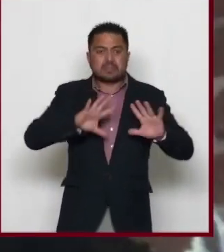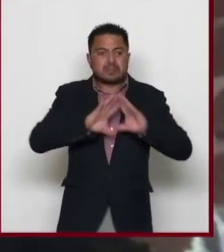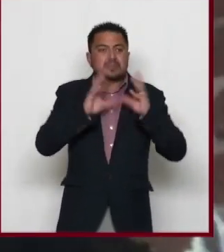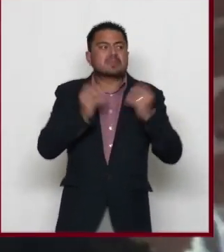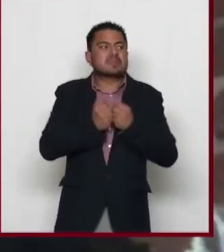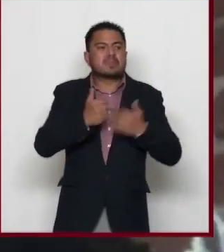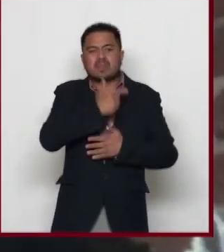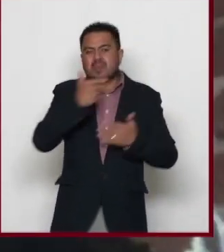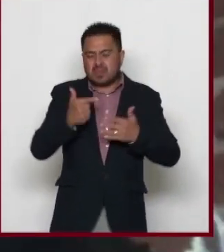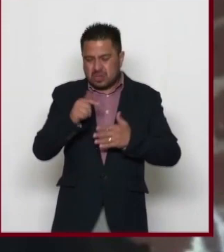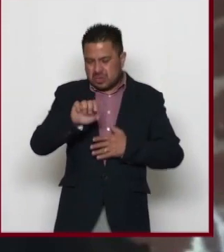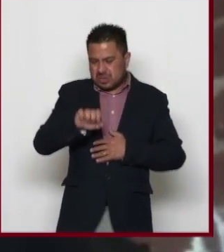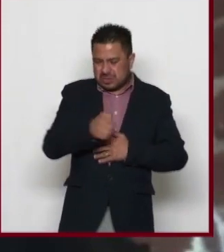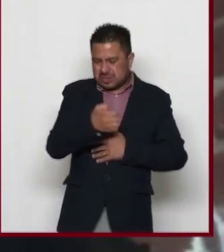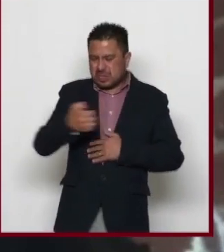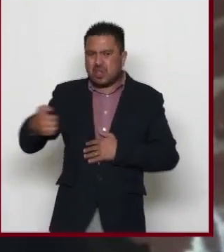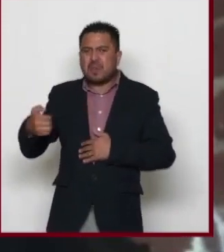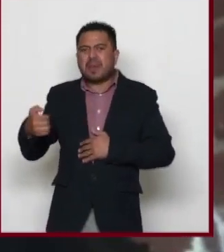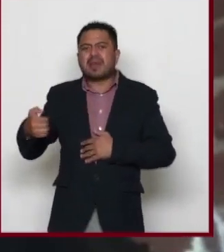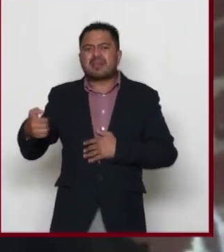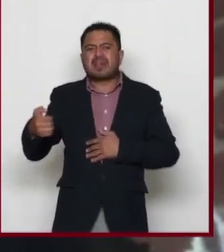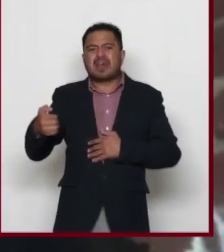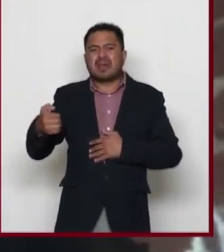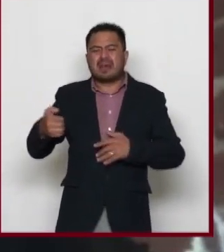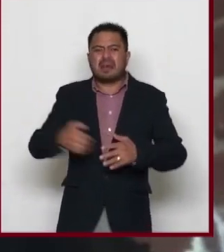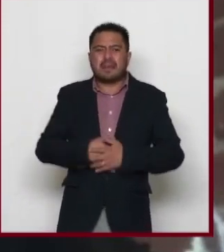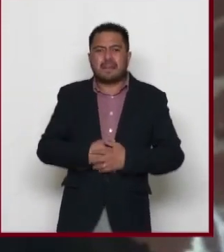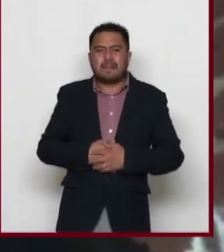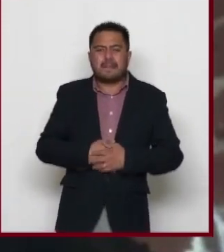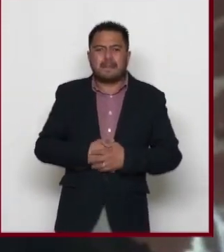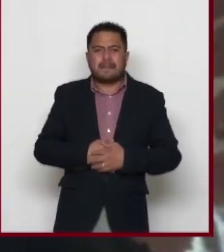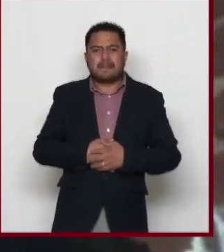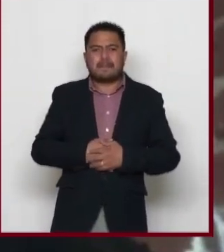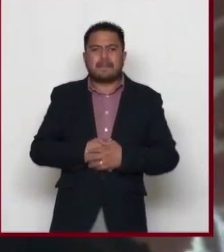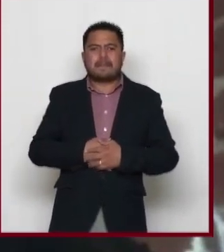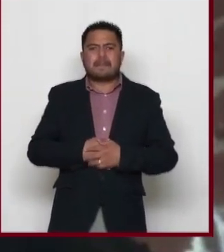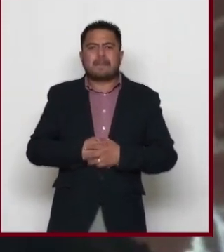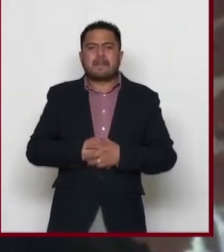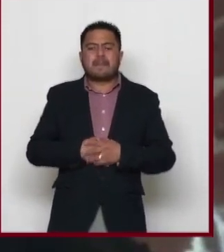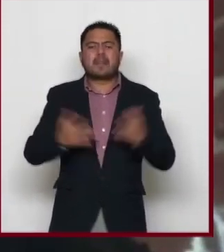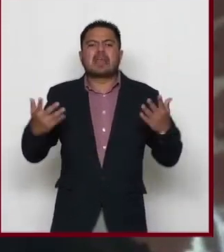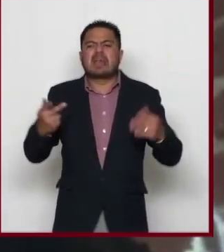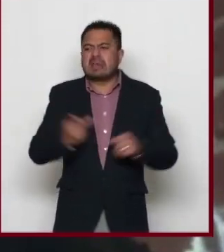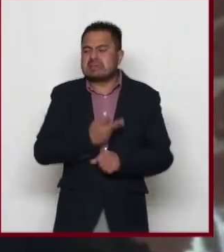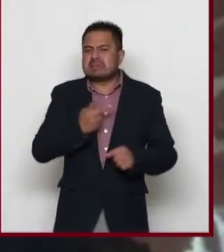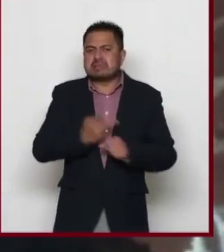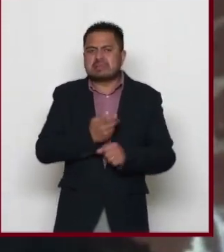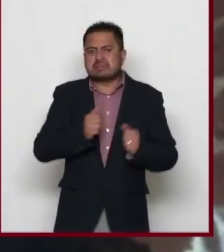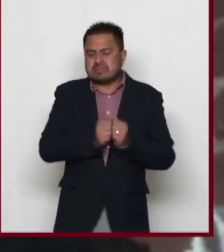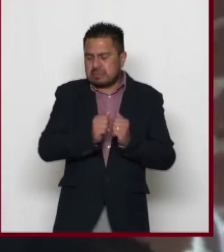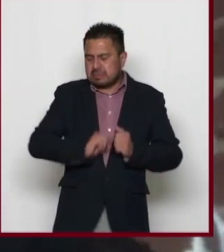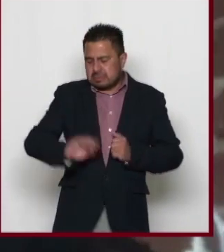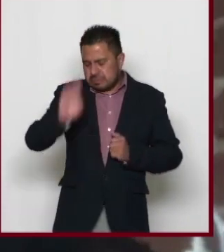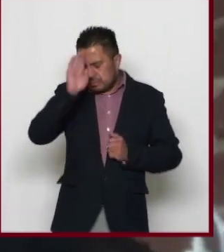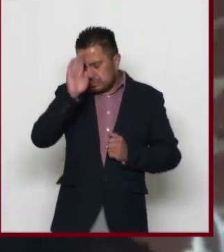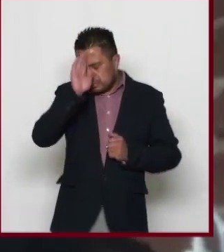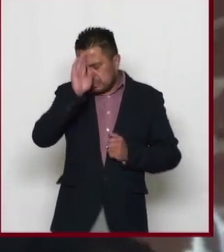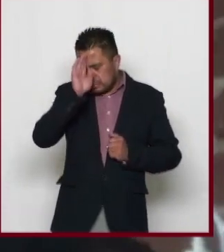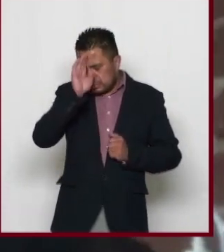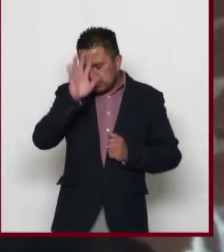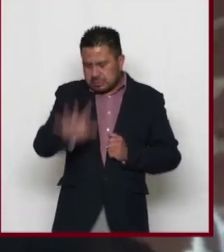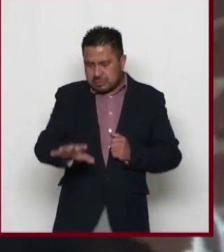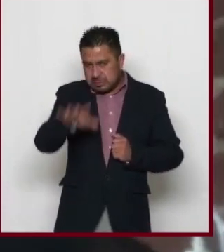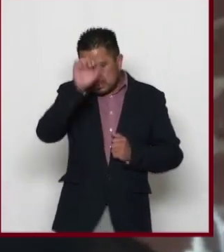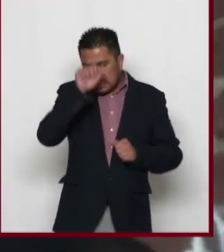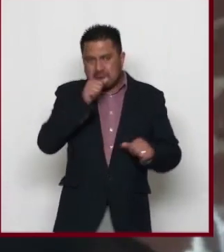la óptica es en buena parte geometría eh, eh, aplicada